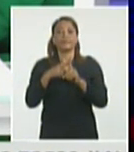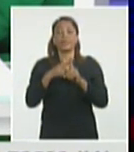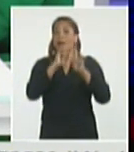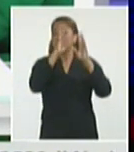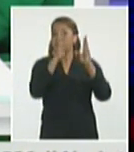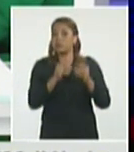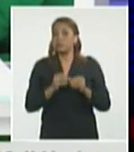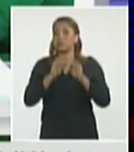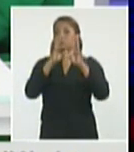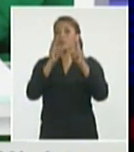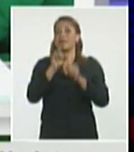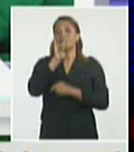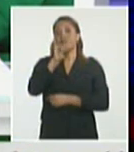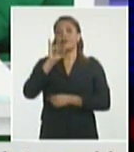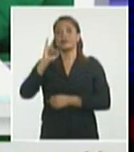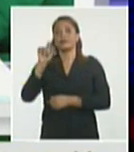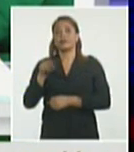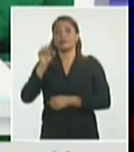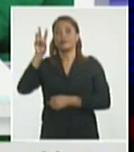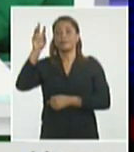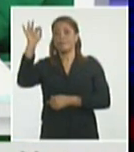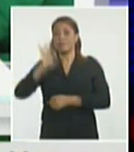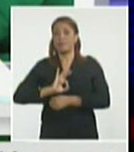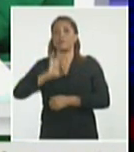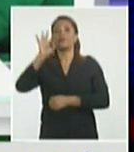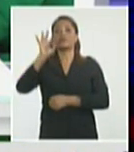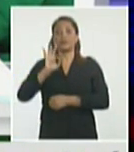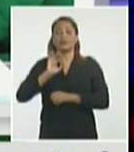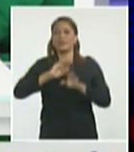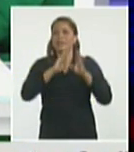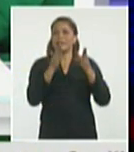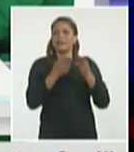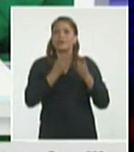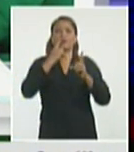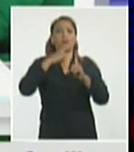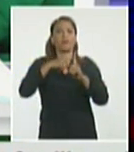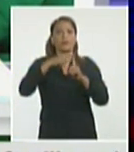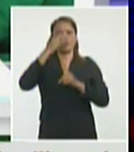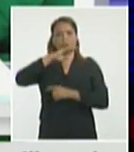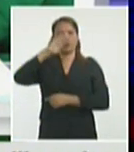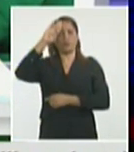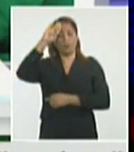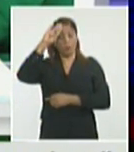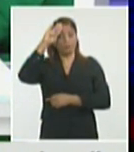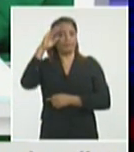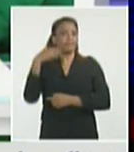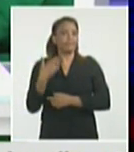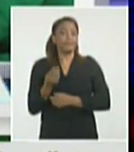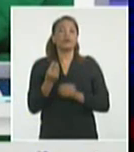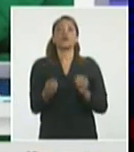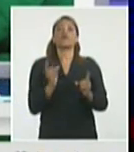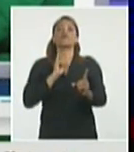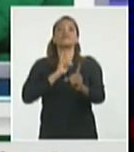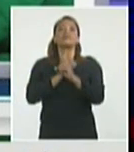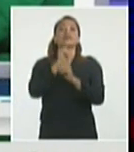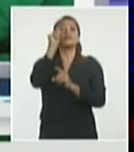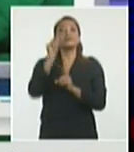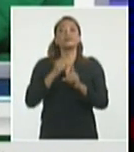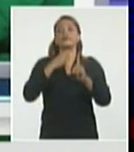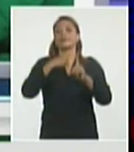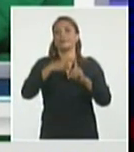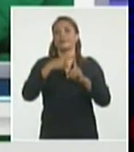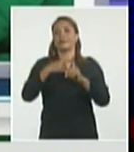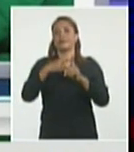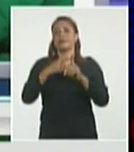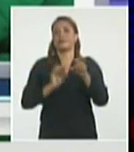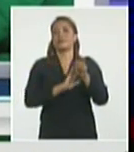el 96,3% de todos los diagnosticados en Cuba hayan sido contactos de casos confirmados